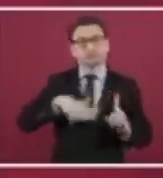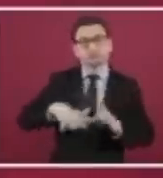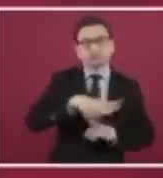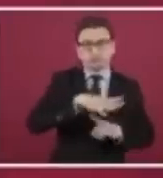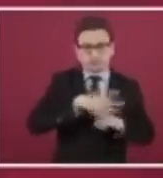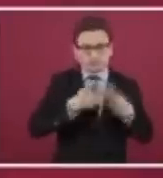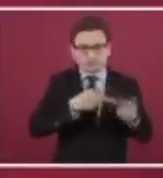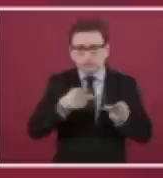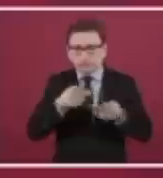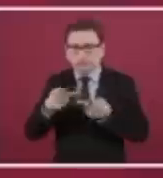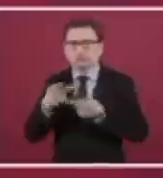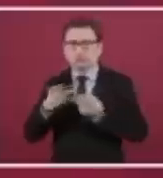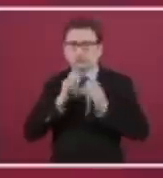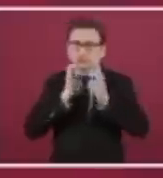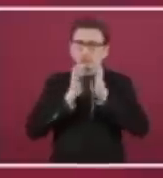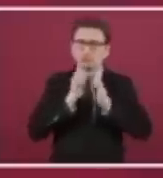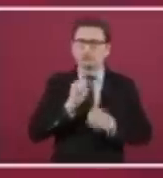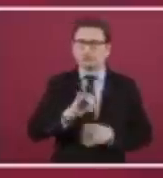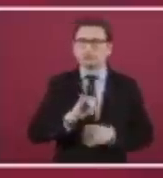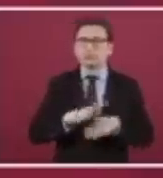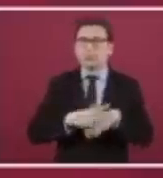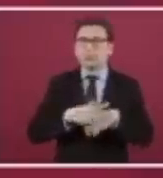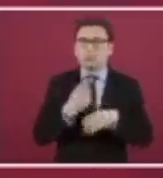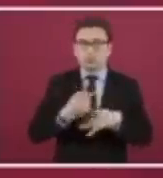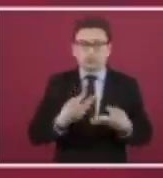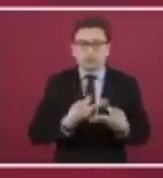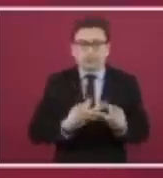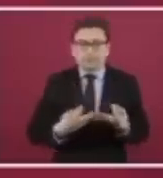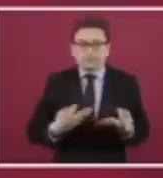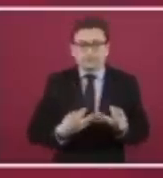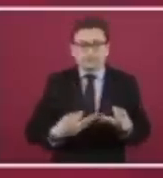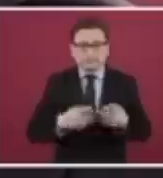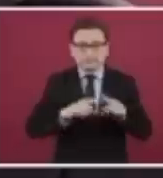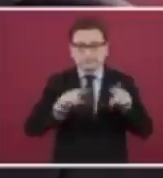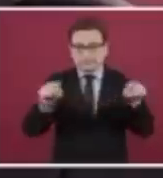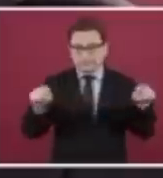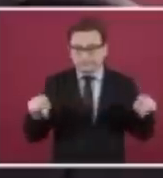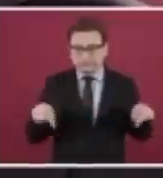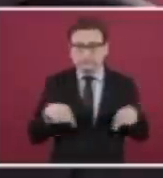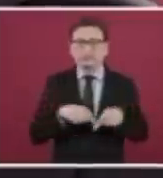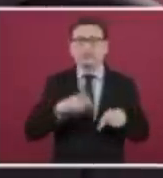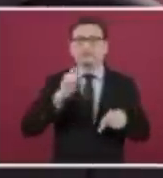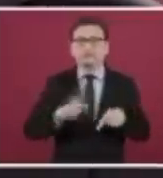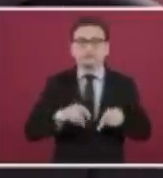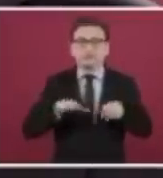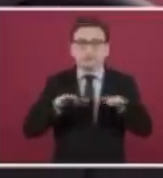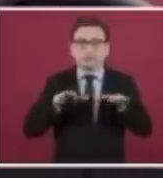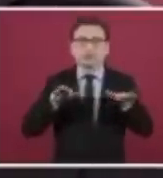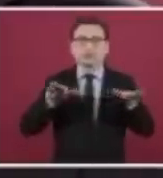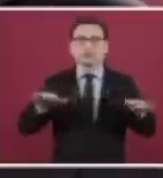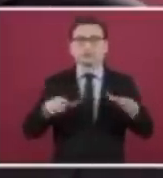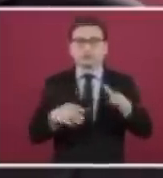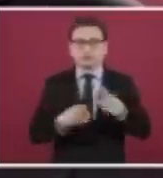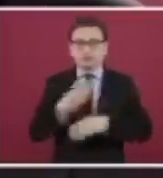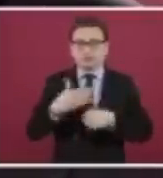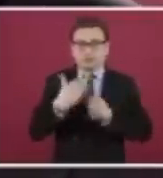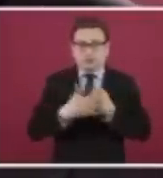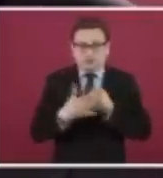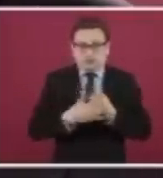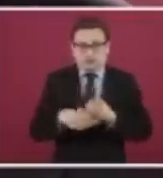a utilizar el terreno del aeropuerto de Santa Lucía, la